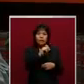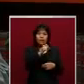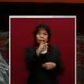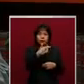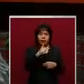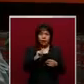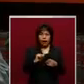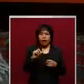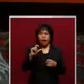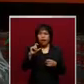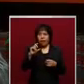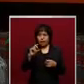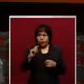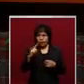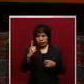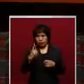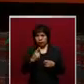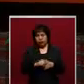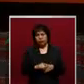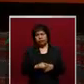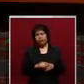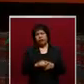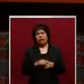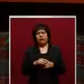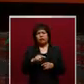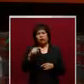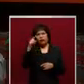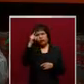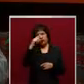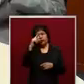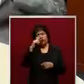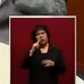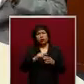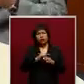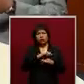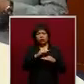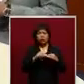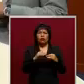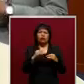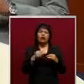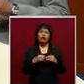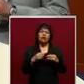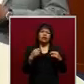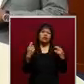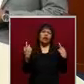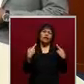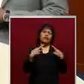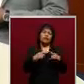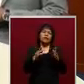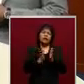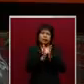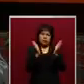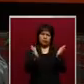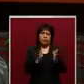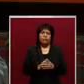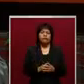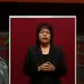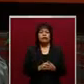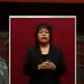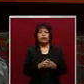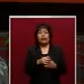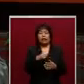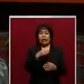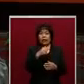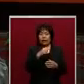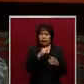al 31 tendremos un consejo técnico escolar. ¿Ya empezó? Ya empezó y están en eso. La semana